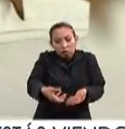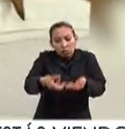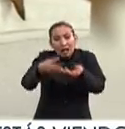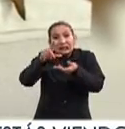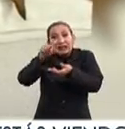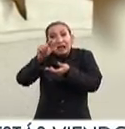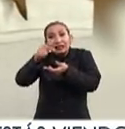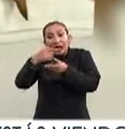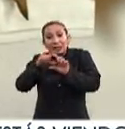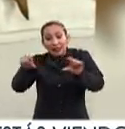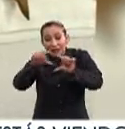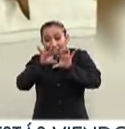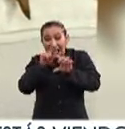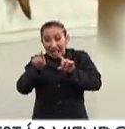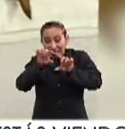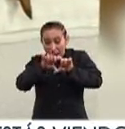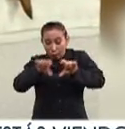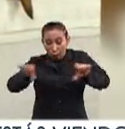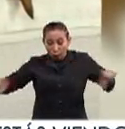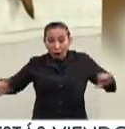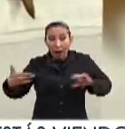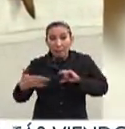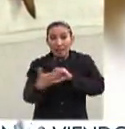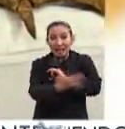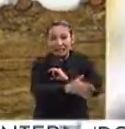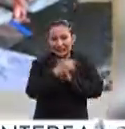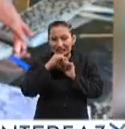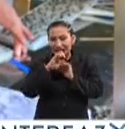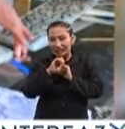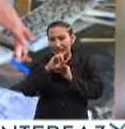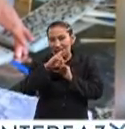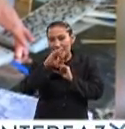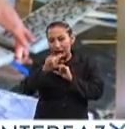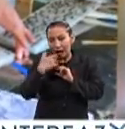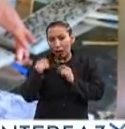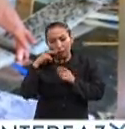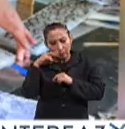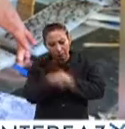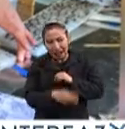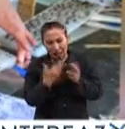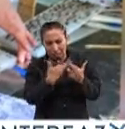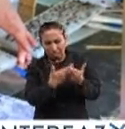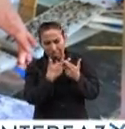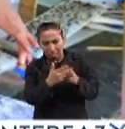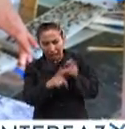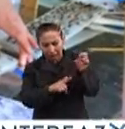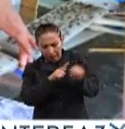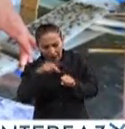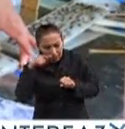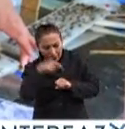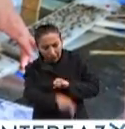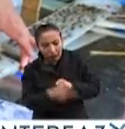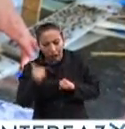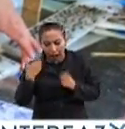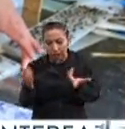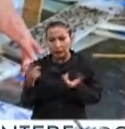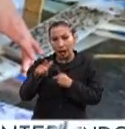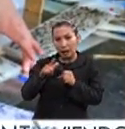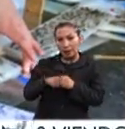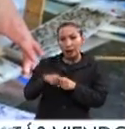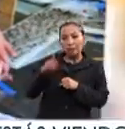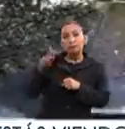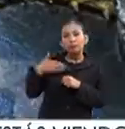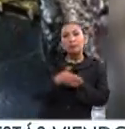casi 70 cartílagos rostrales de peces sierra. Los restos recuperados en las excavaciones del proyecto corresponden a las